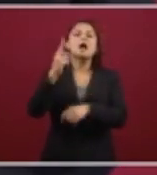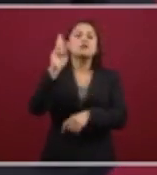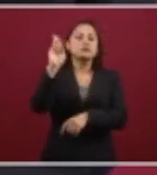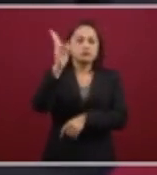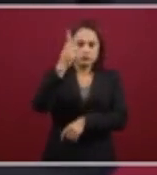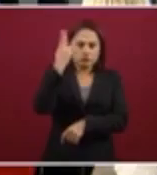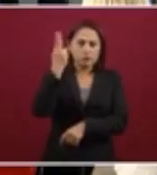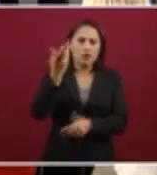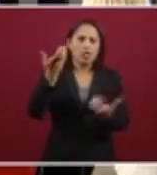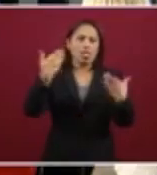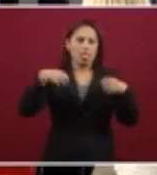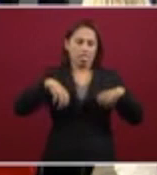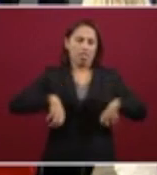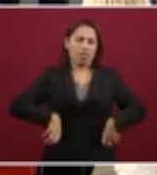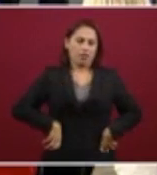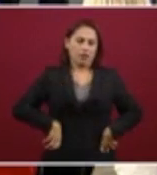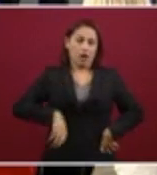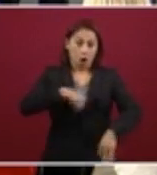que